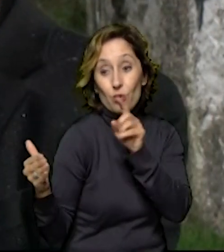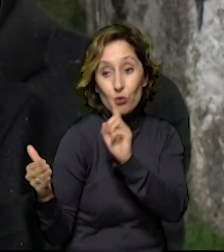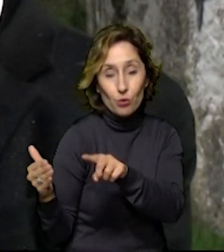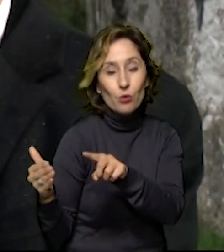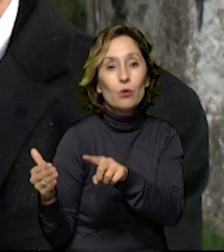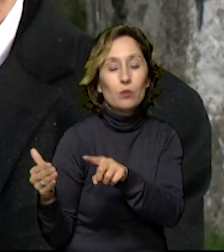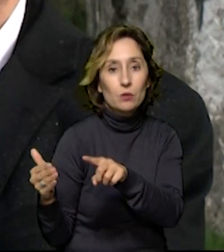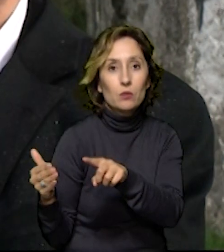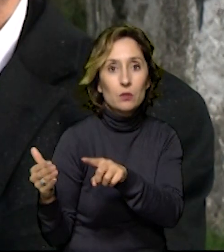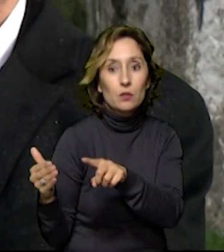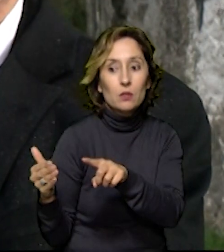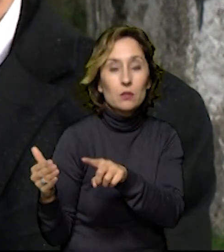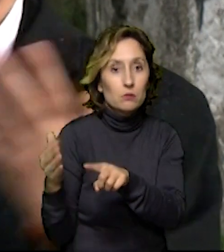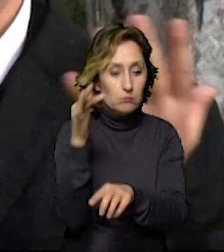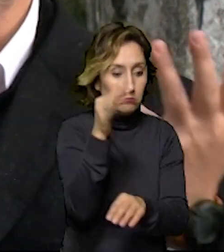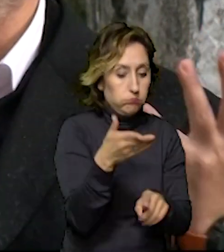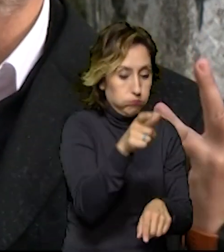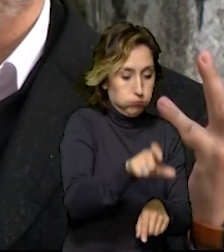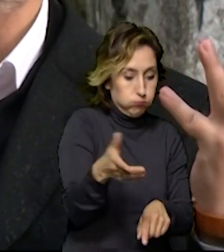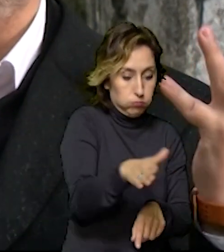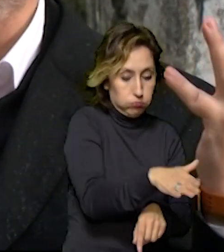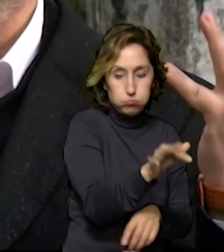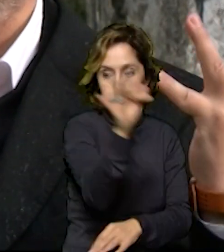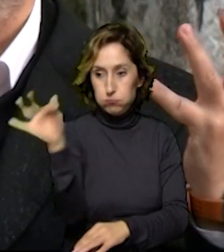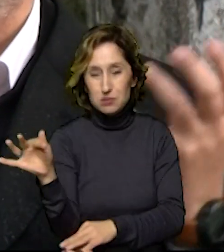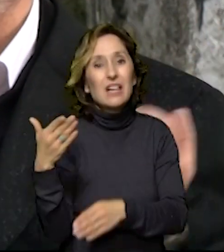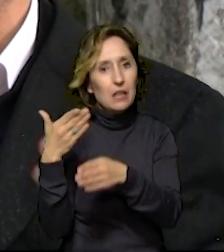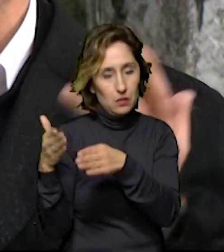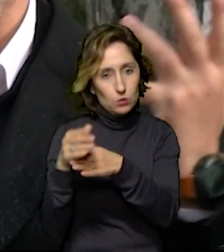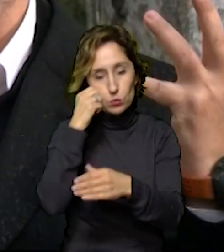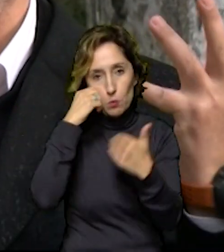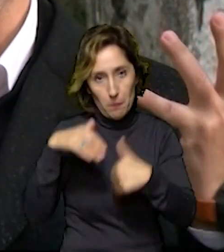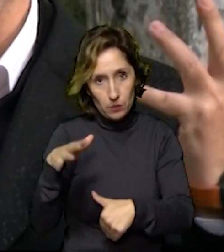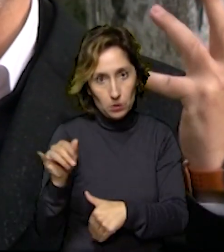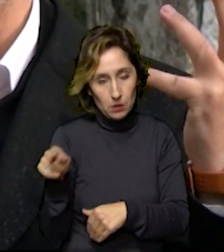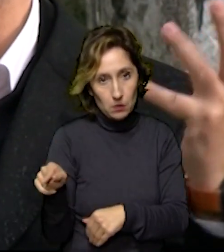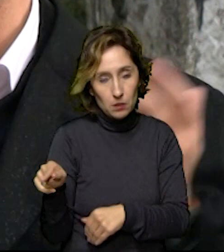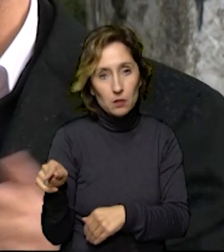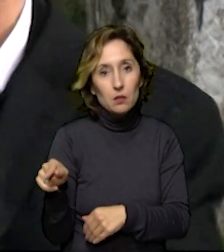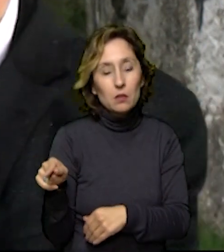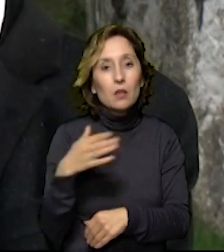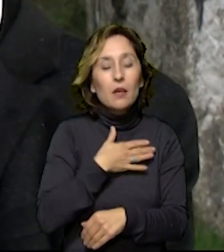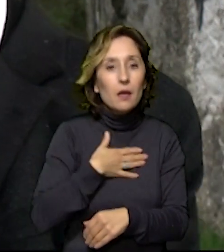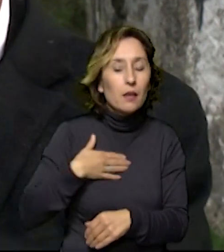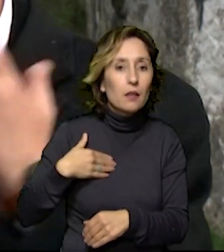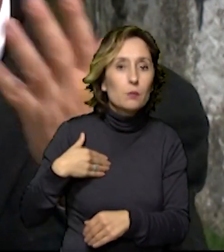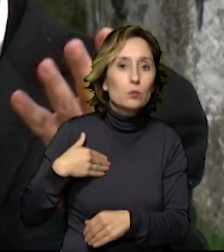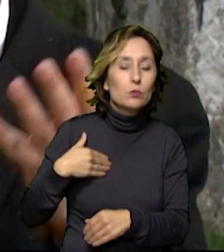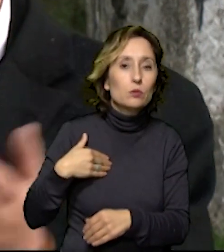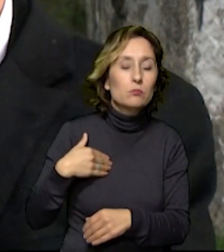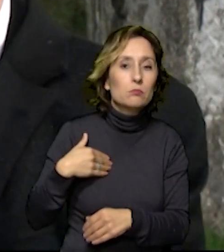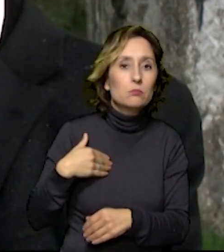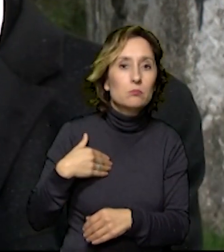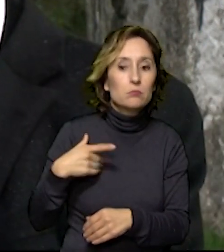cementerio del Fuerte, donde todavía hay restos humanos, y también queremos actuar. Se